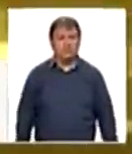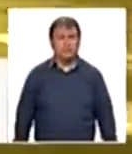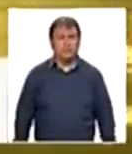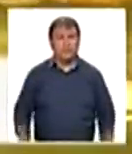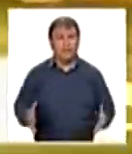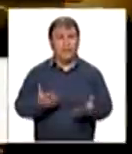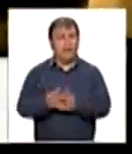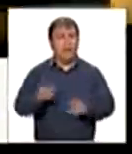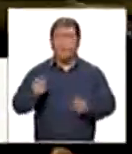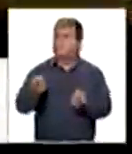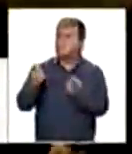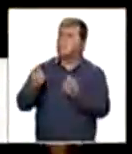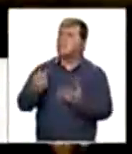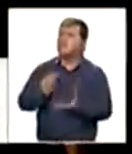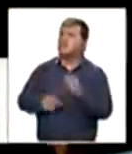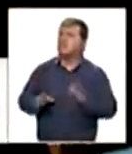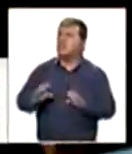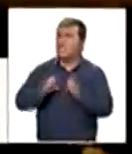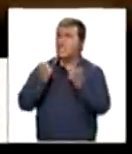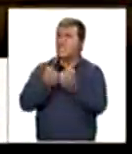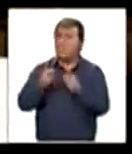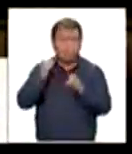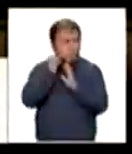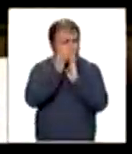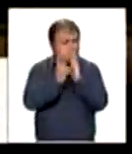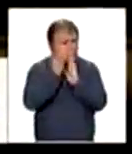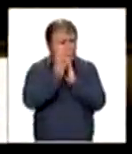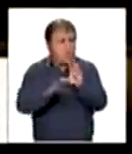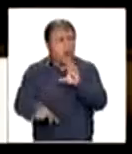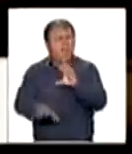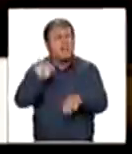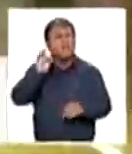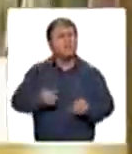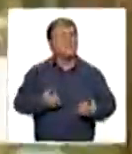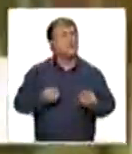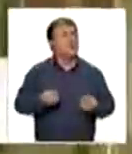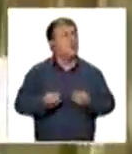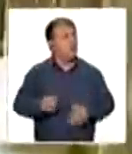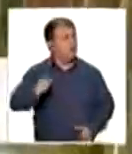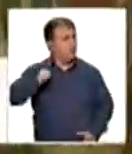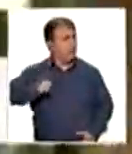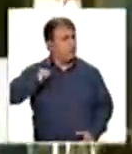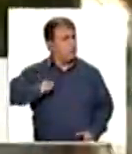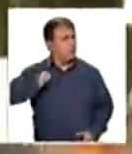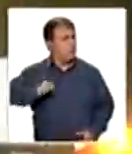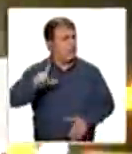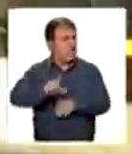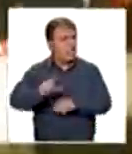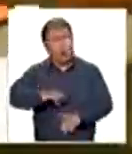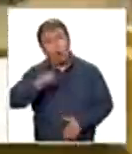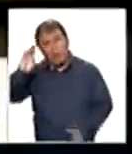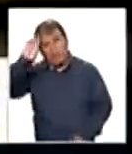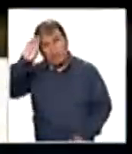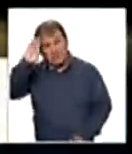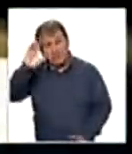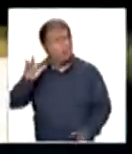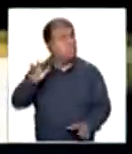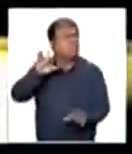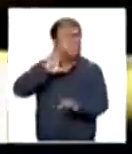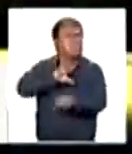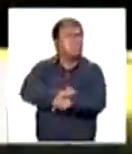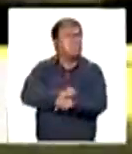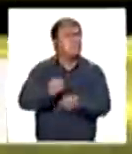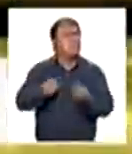La gran pregunta es si un equipo periodístico los logró encontrar, como la Municipalidad de Lima o la Policía de Tránsito no los